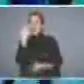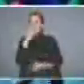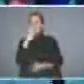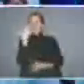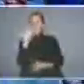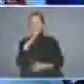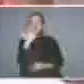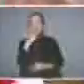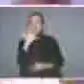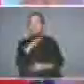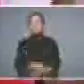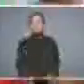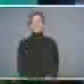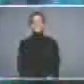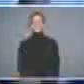carnaval.